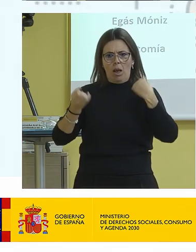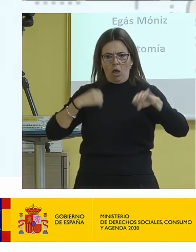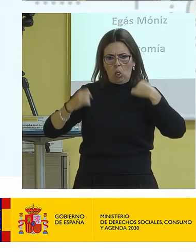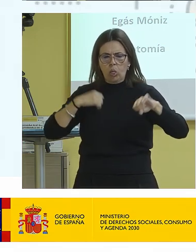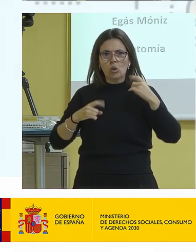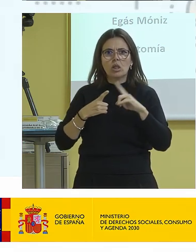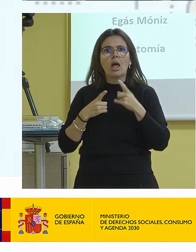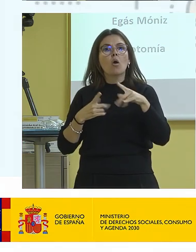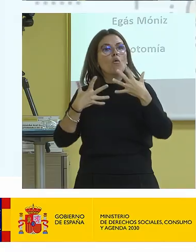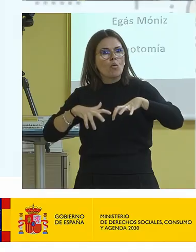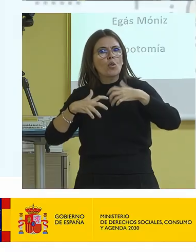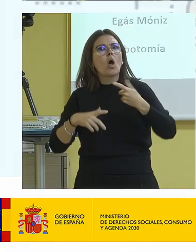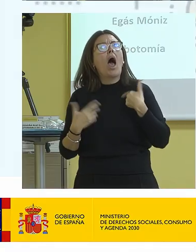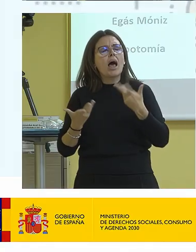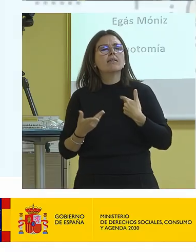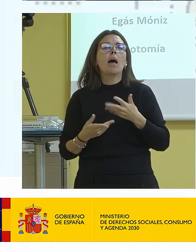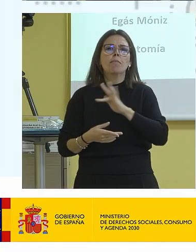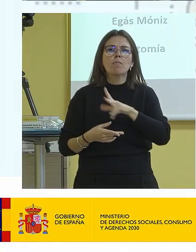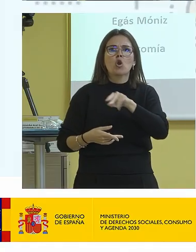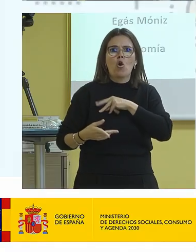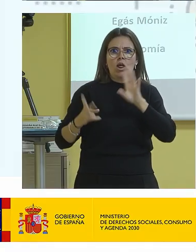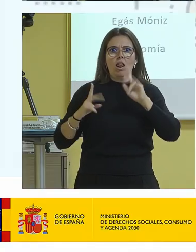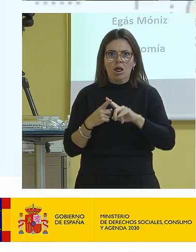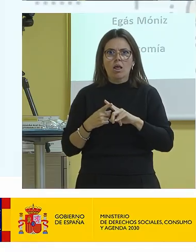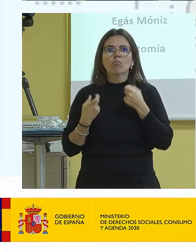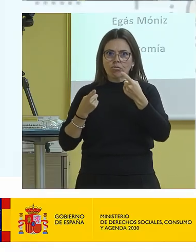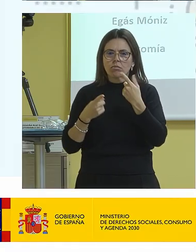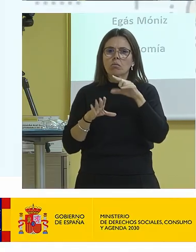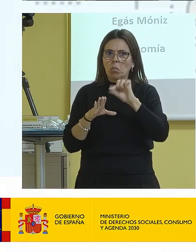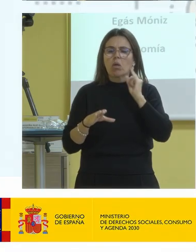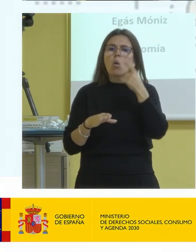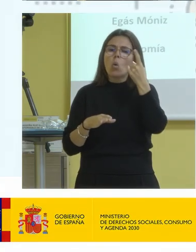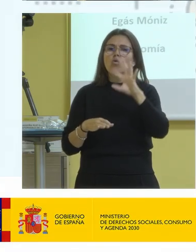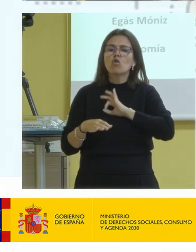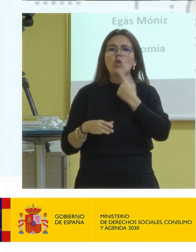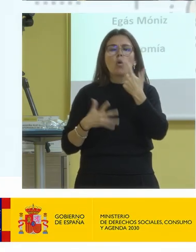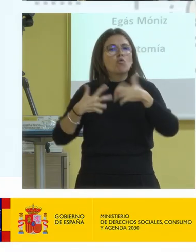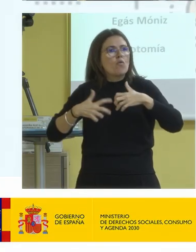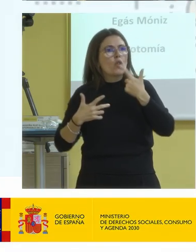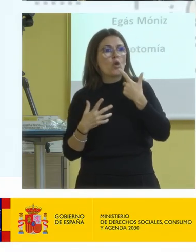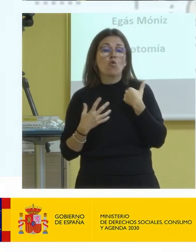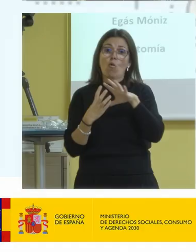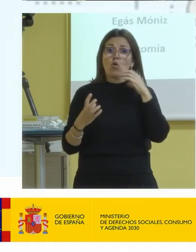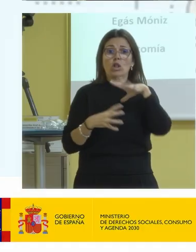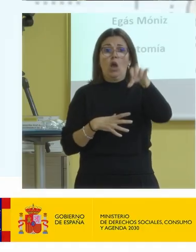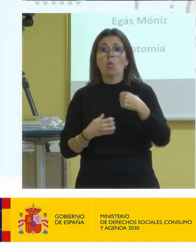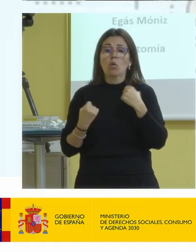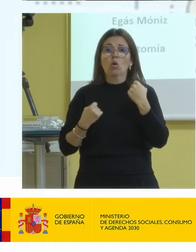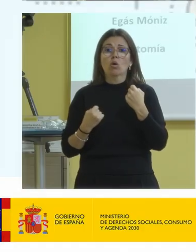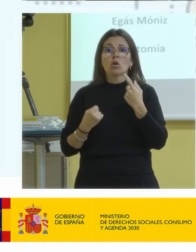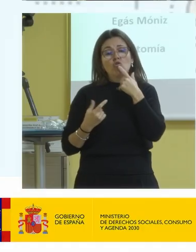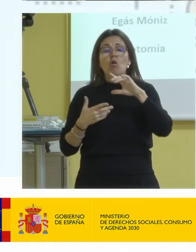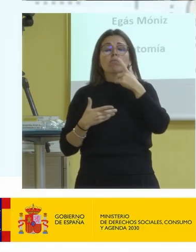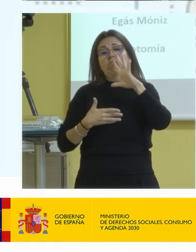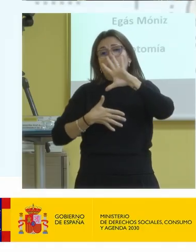conductuales, que funcionó, que recibió un premio Nobel, Egas Moniz, por la lobotomía, ¿vale? Y que luego un señor dijo, pues si funciona, me compro una furgoneta y me voy a hacer todo